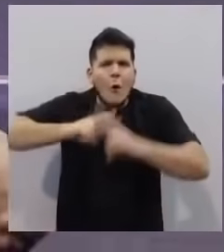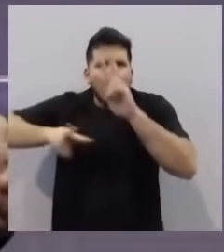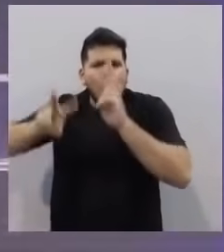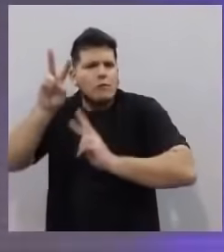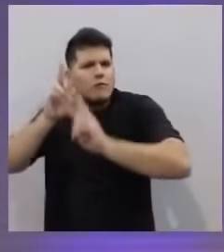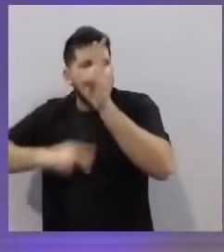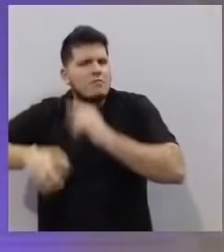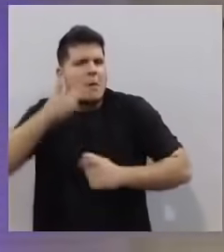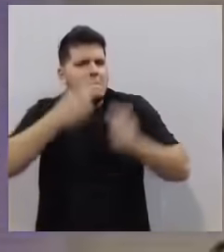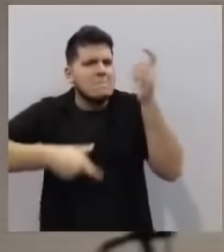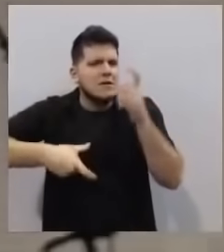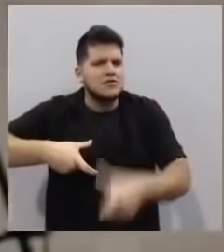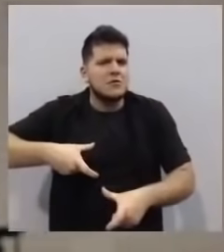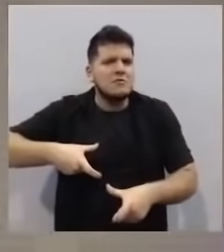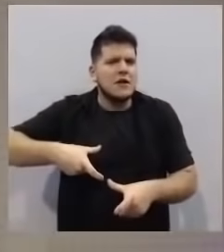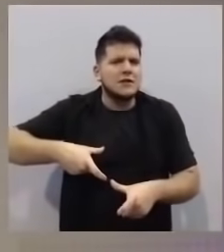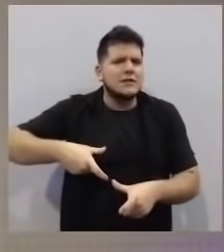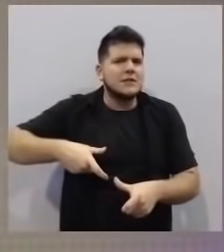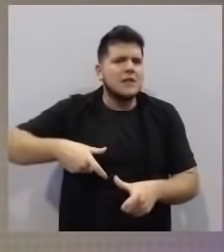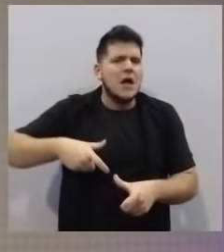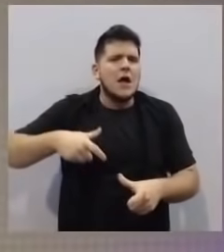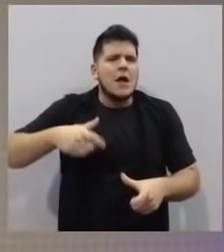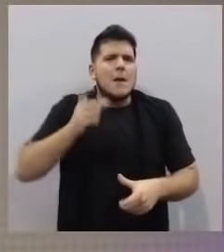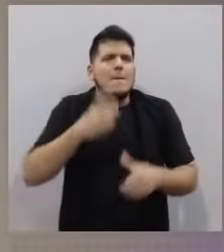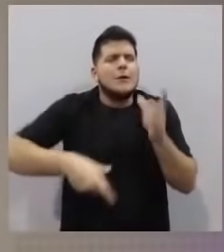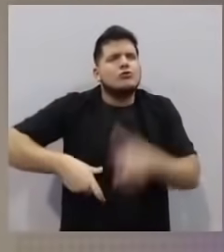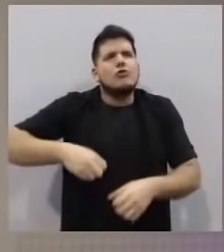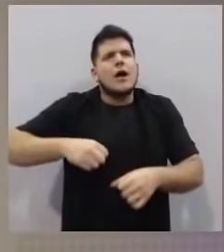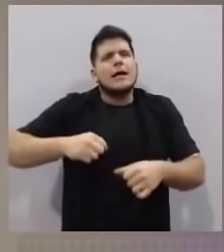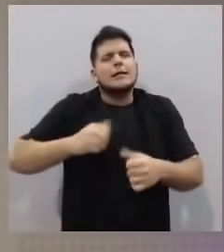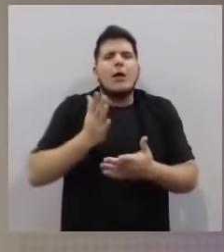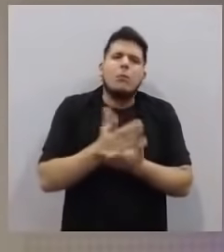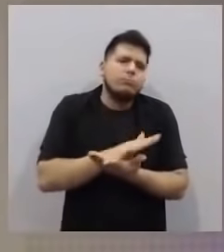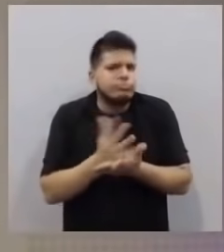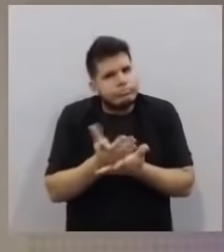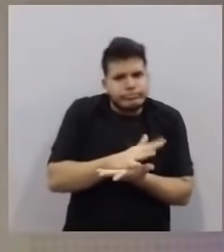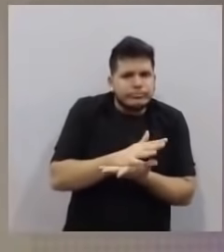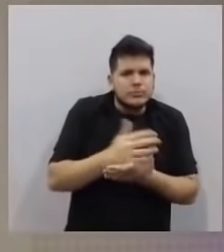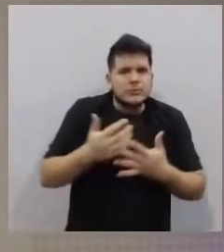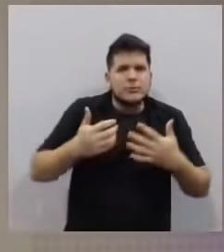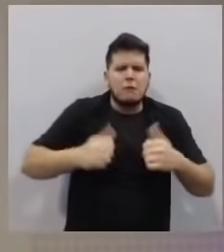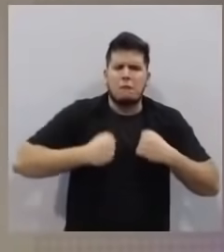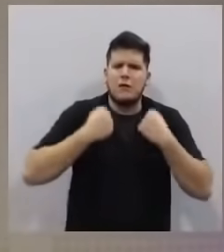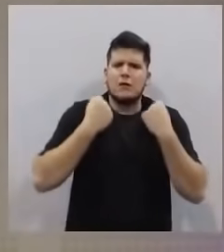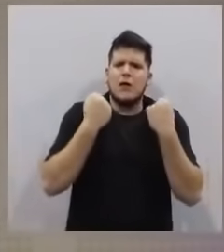donde atacó el enemigo en la vida del que se quedó en casa en la mente